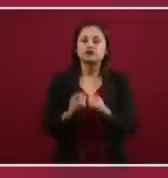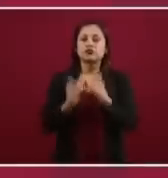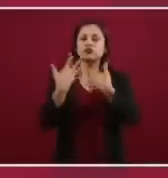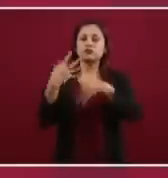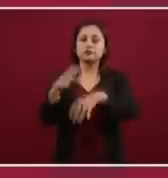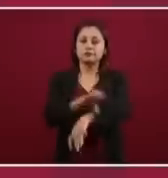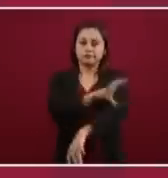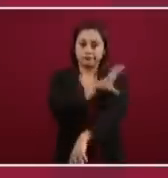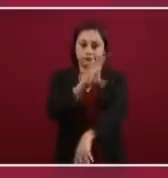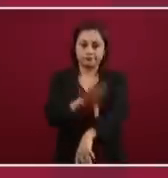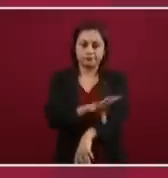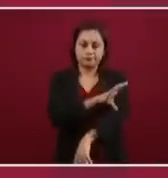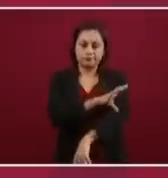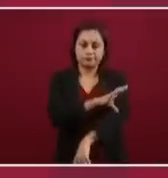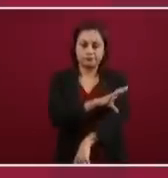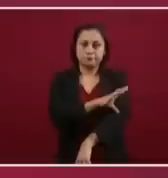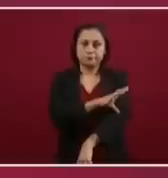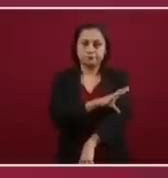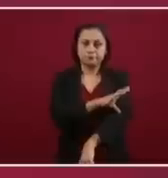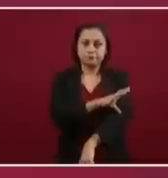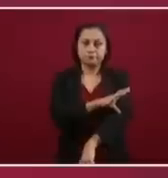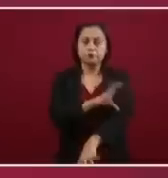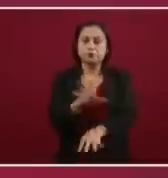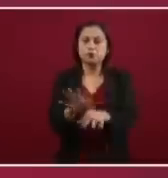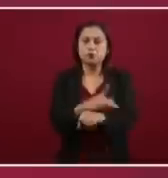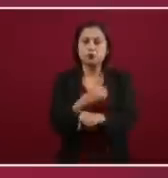de la moral.